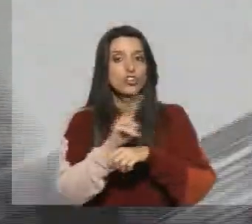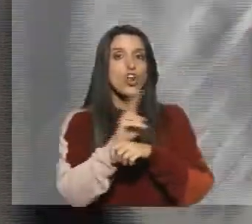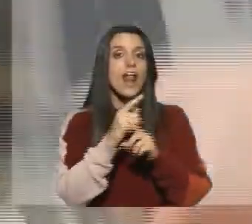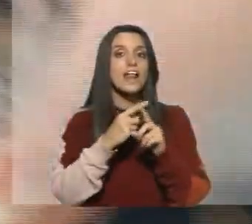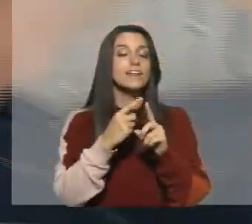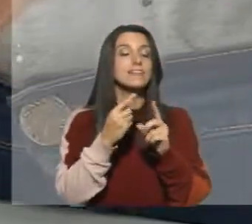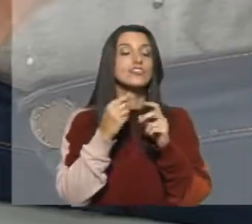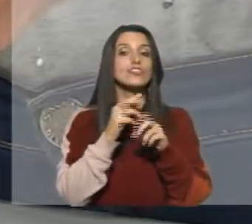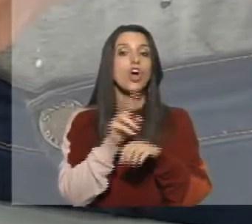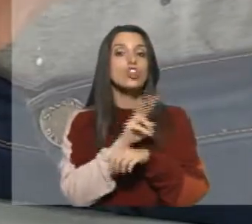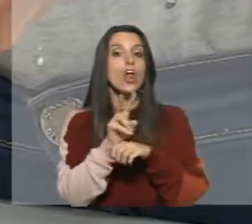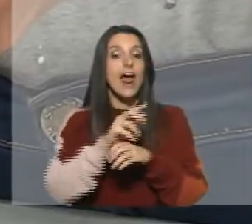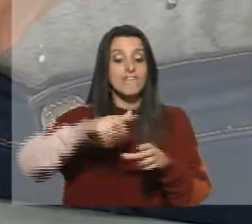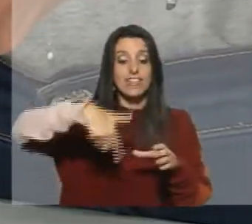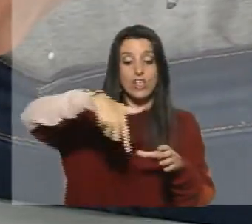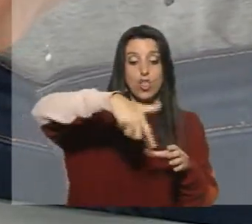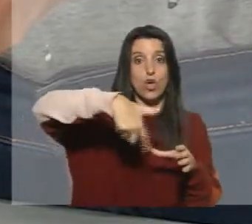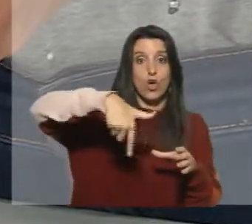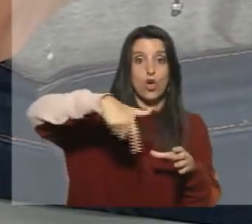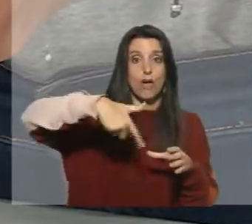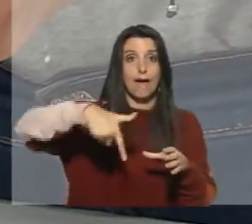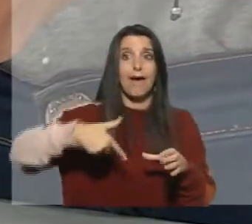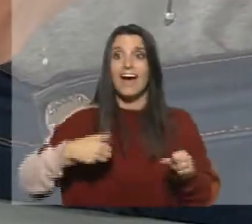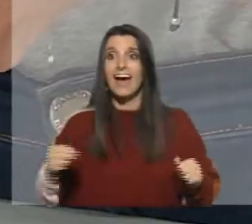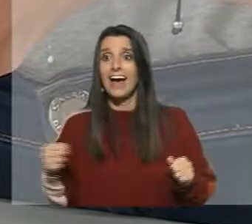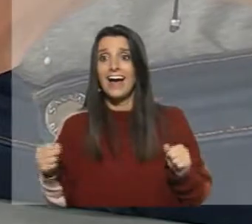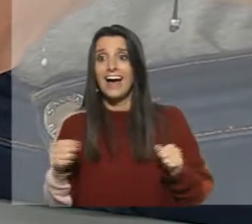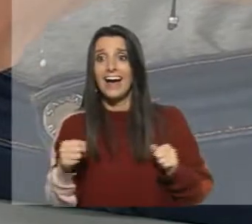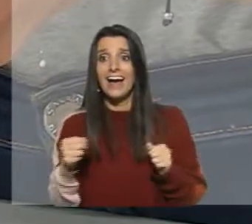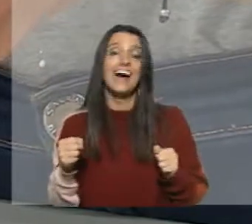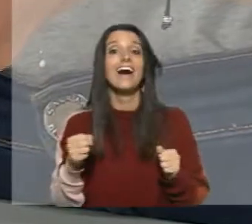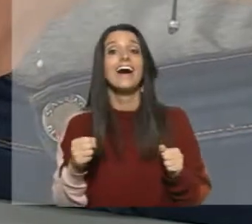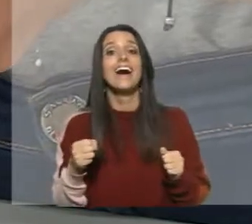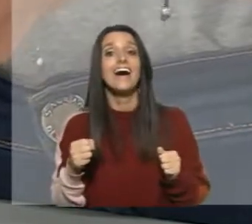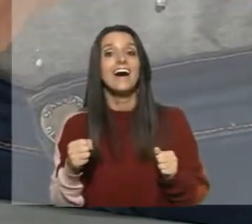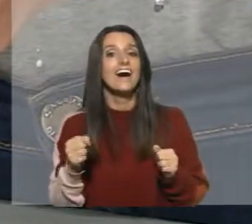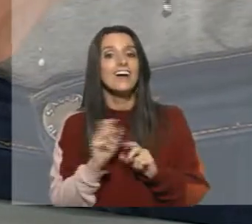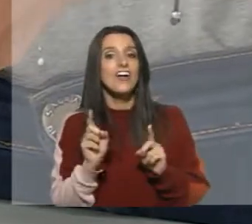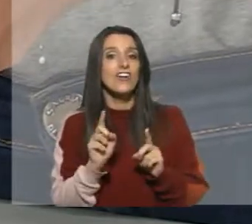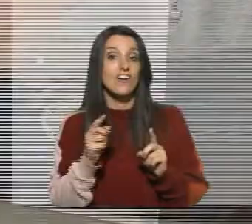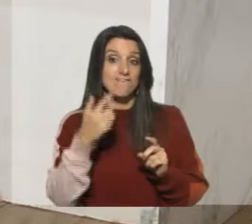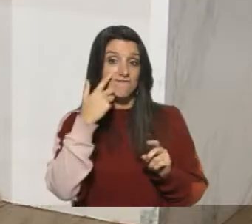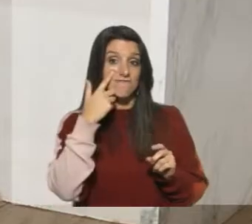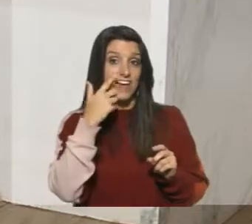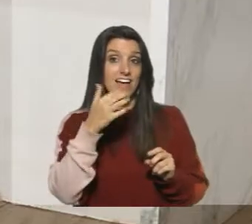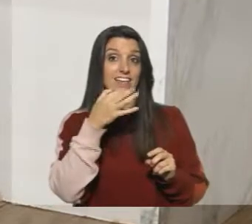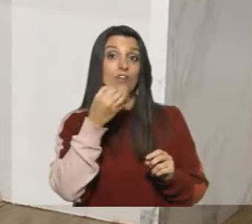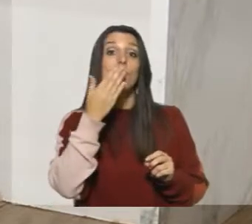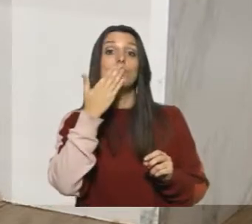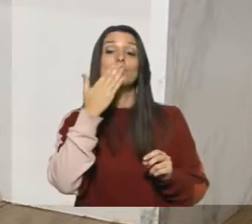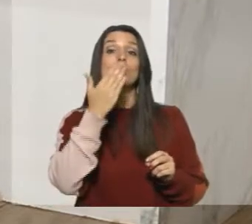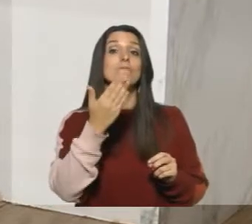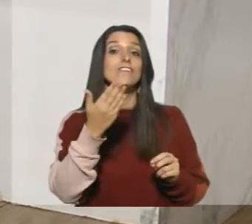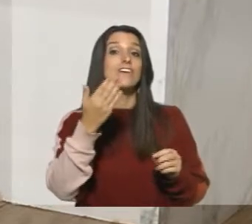temperatura del batido, nada más. Bueno, le arruino la torta a Victoria. No, ¿te imaginas? No. Te quiero decir, te quiero mandar un beso grande